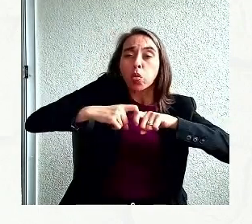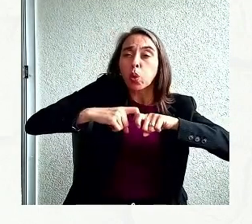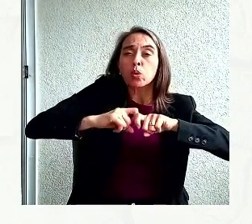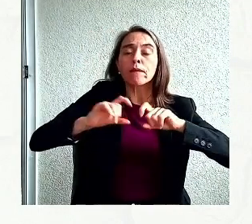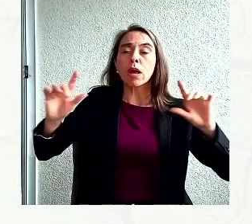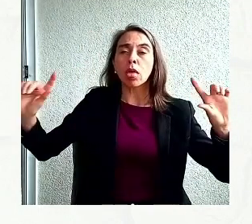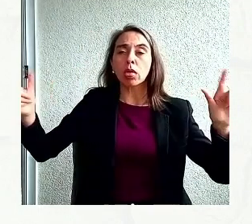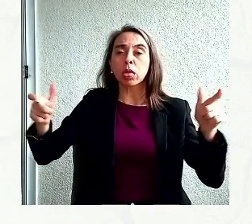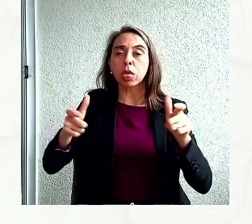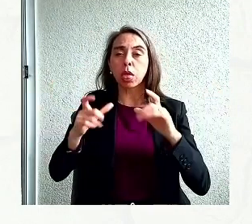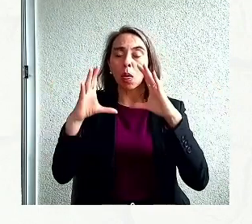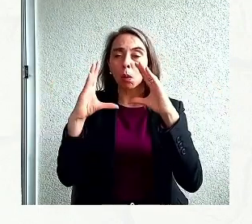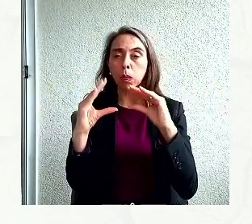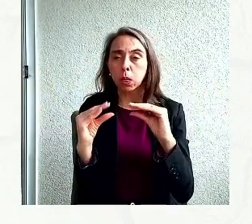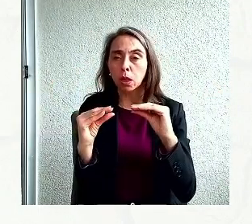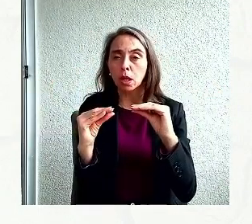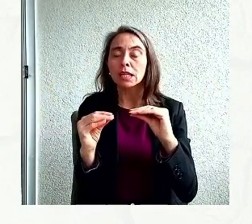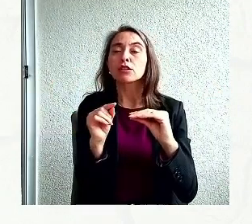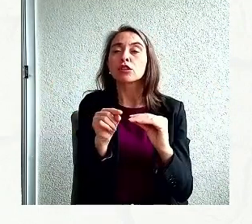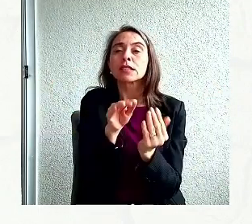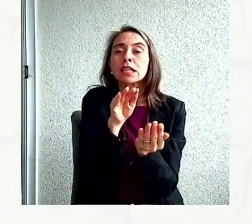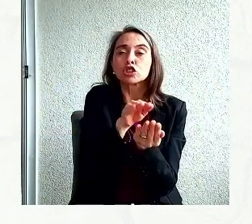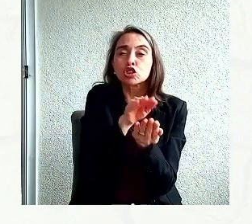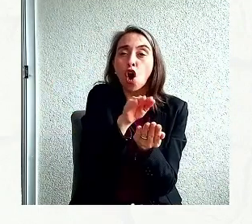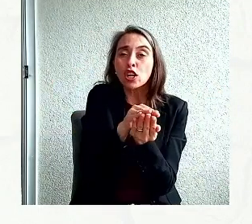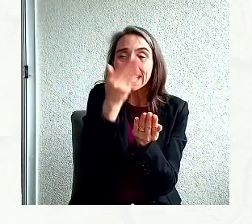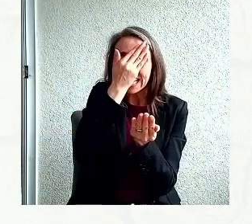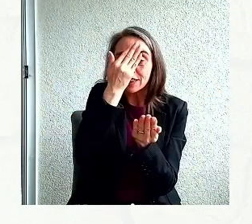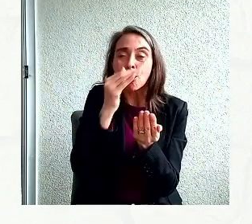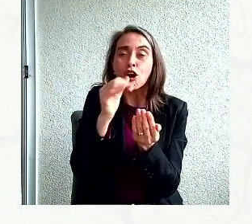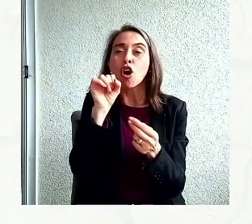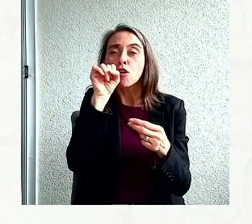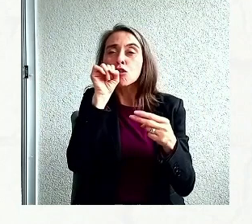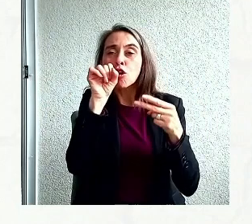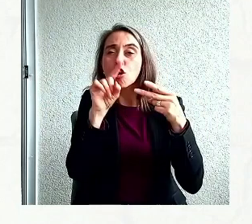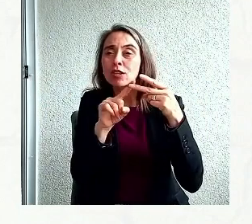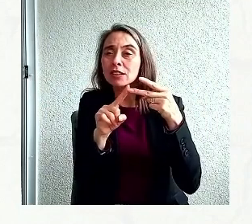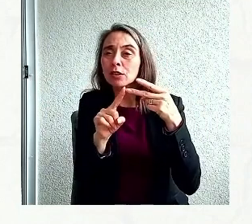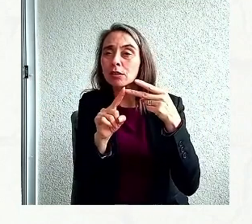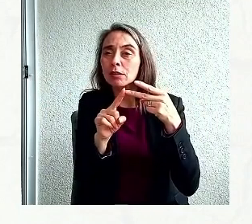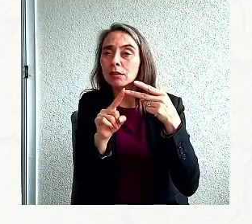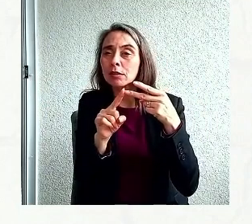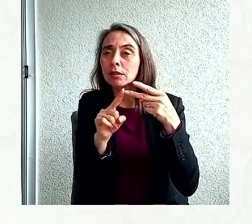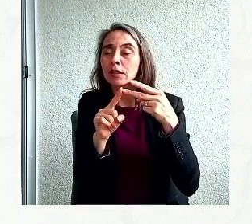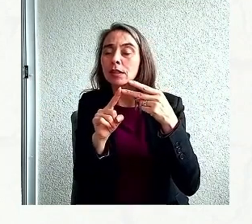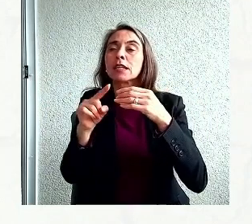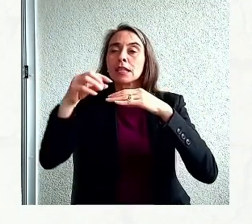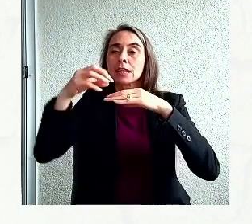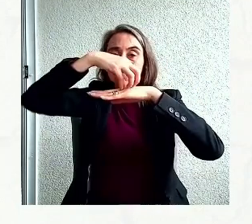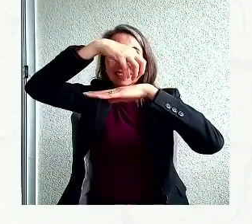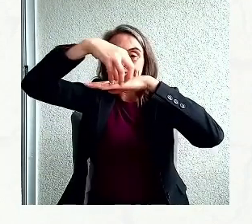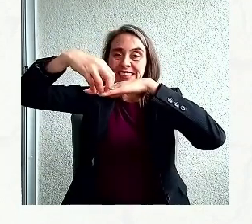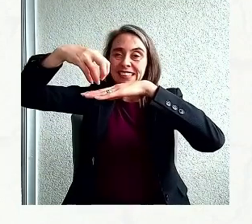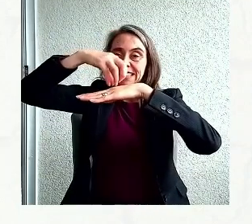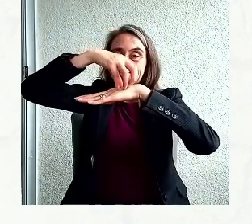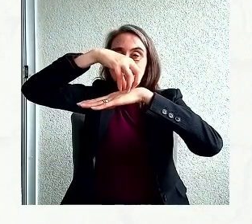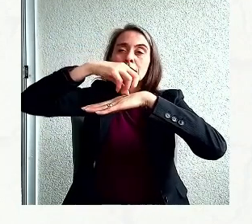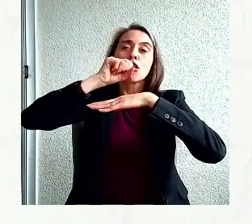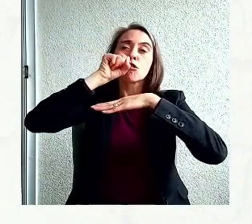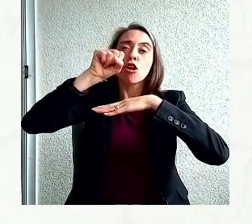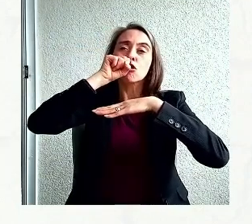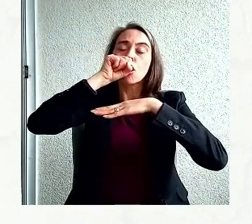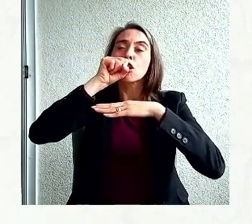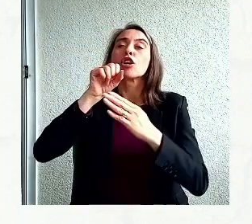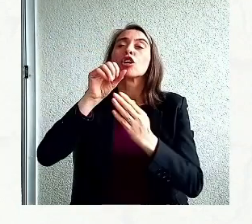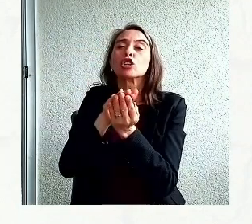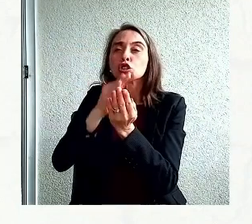sobre los sustratos más duros, después los choritos, son bioingenieros. Bioingenieros porque cambian las condiciones